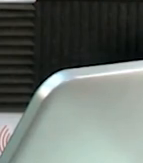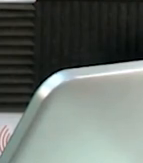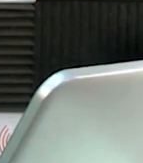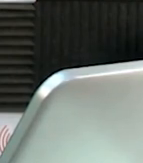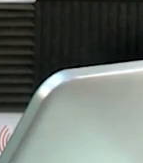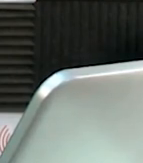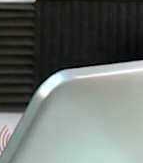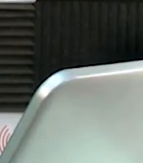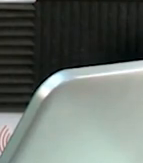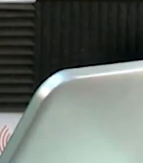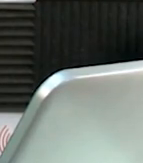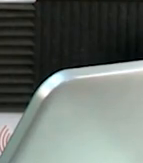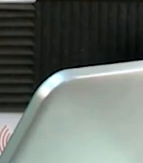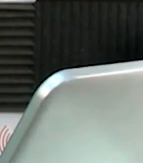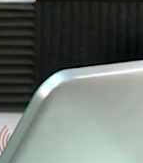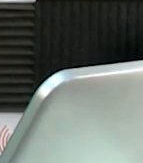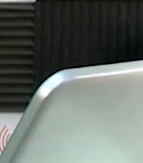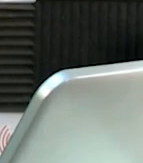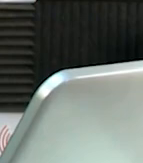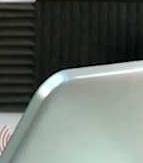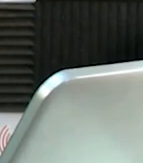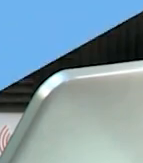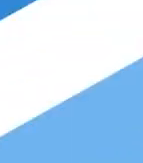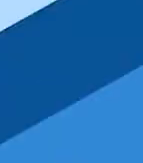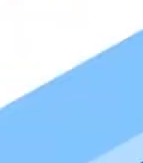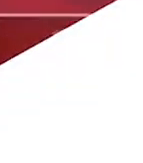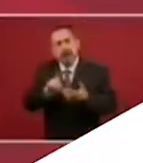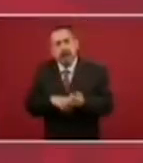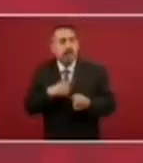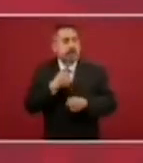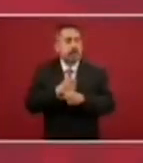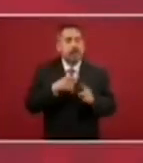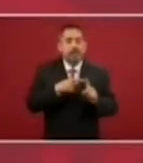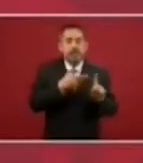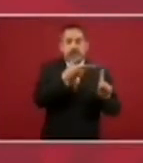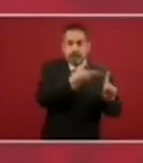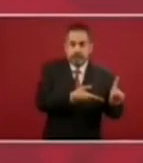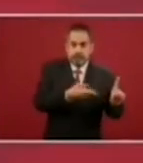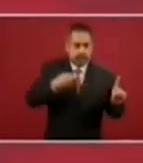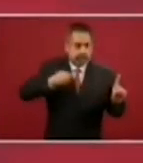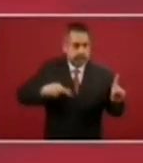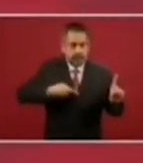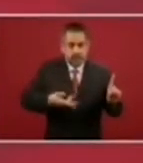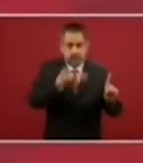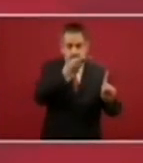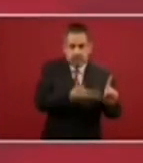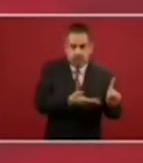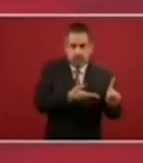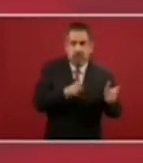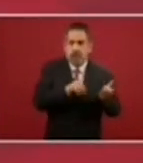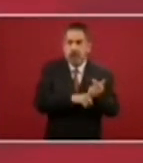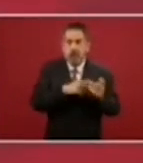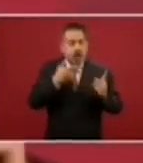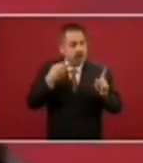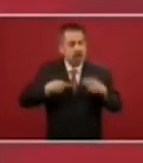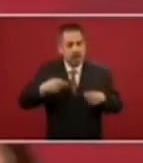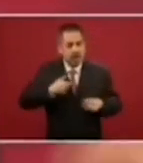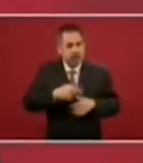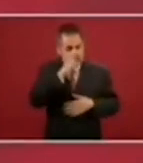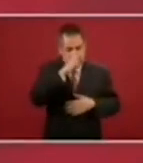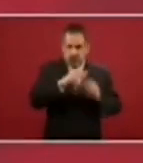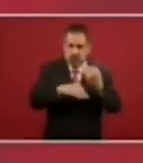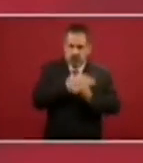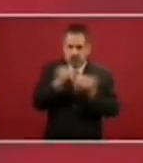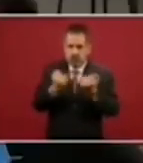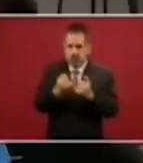coronavirus para que generara anticuerpos. El primero es que es una persona. Y como persona hay que respetarle, igual a